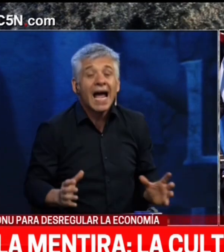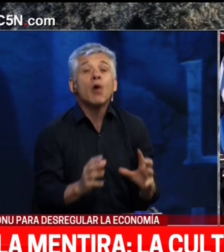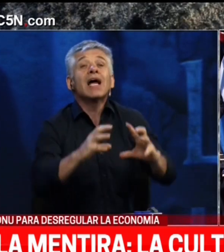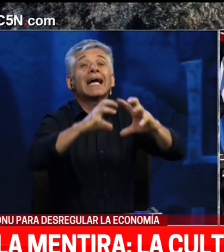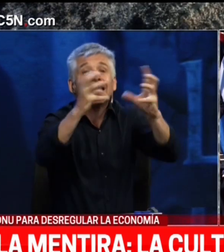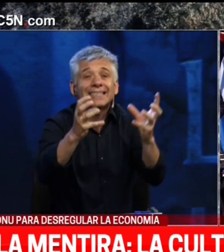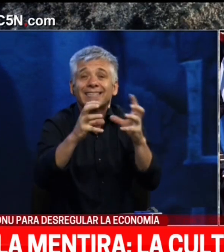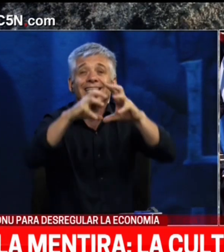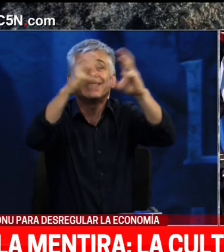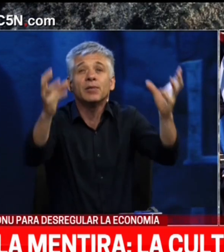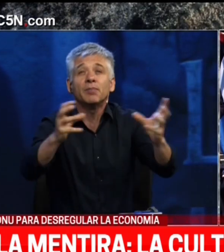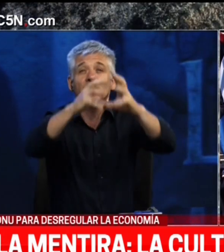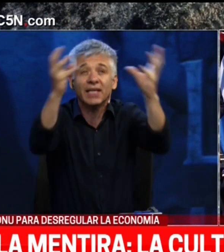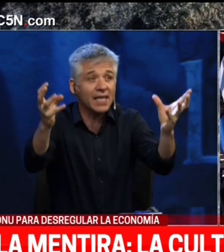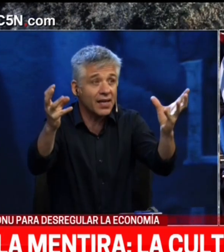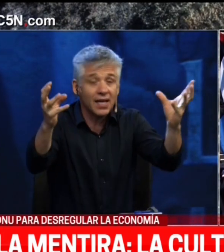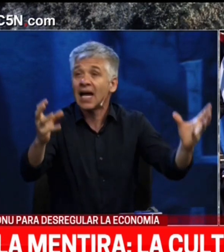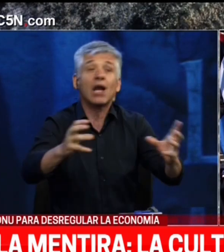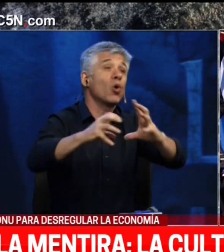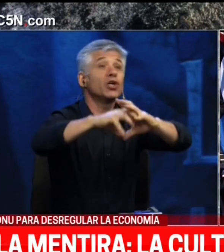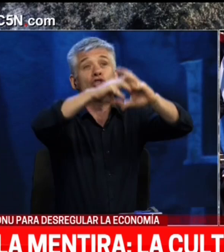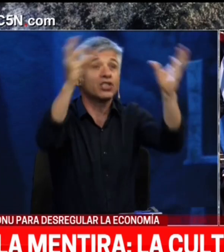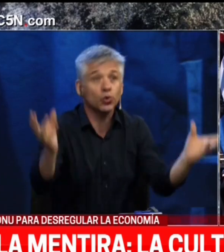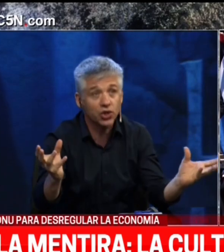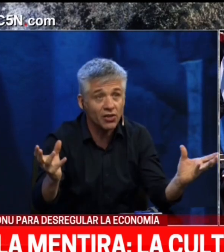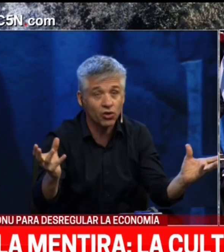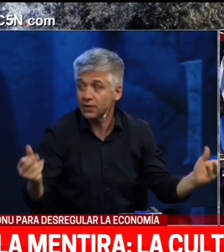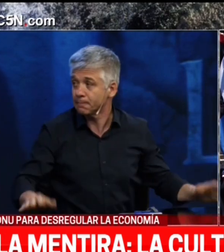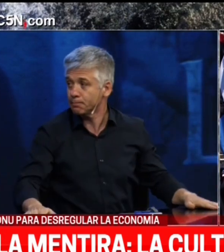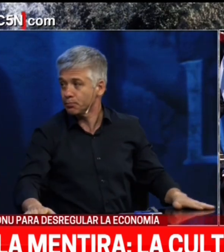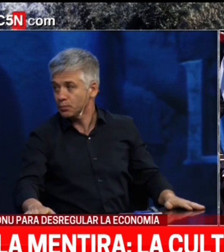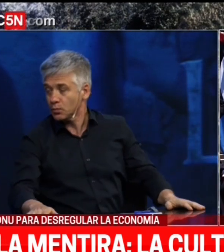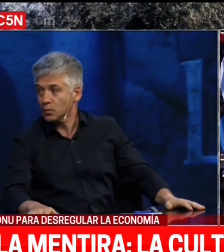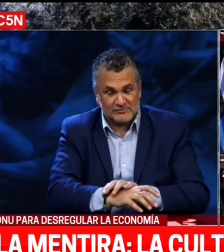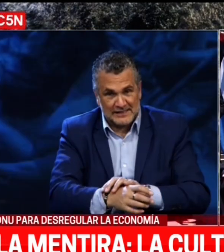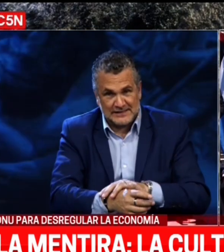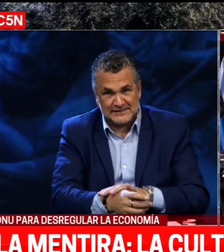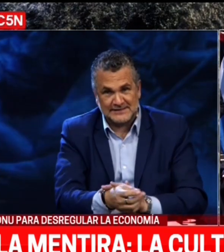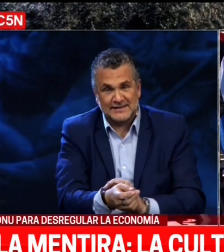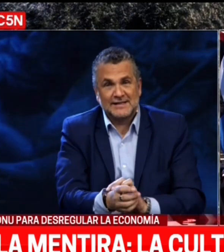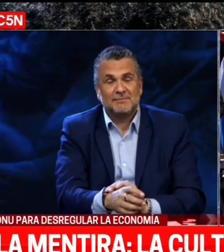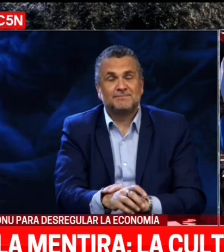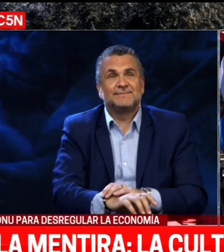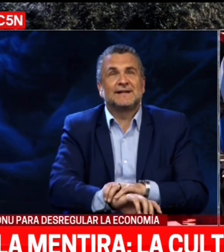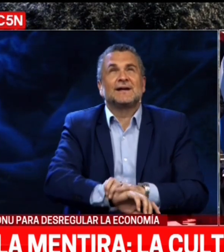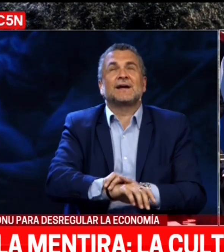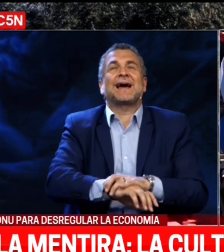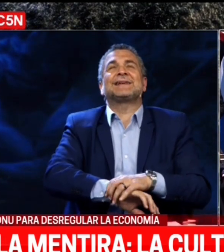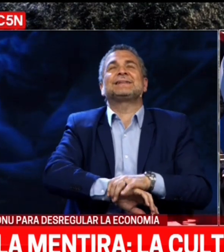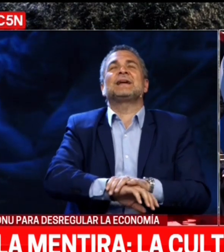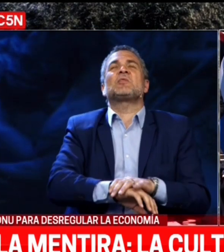que es un ajuste a una casta selectiva y privilegiada a los cuales no se está Ajustando pás creo que arrancas tu